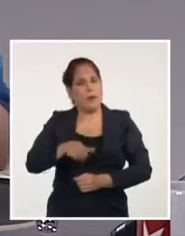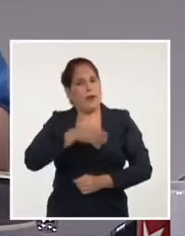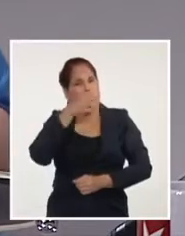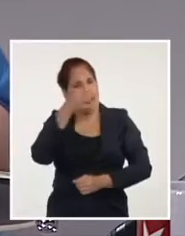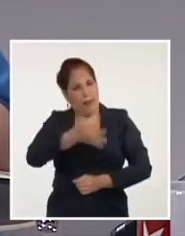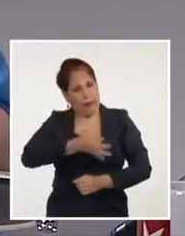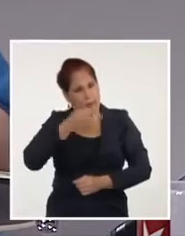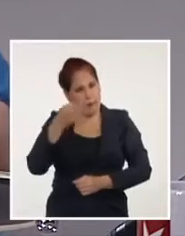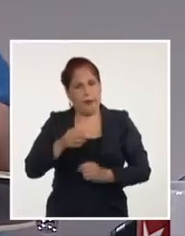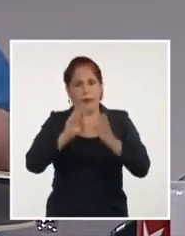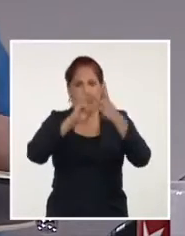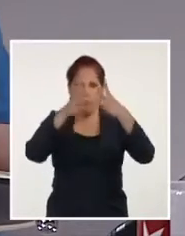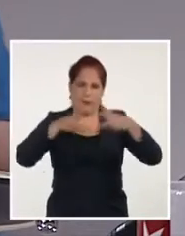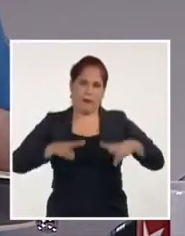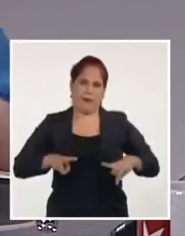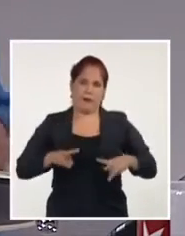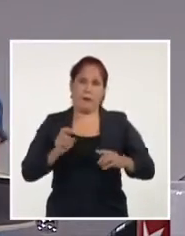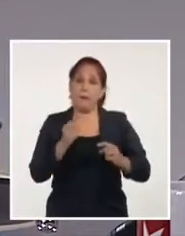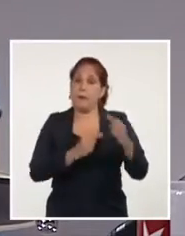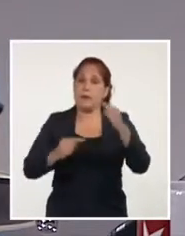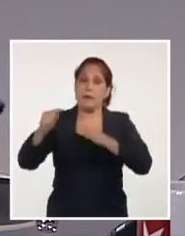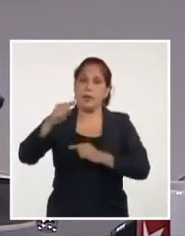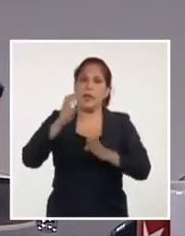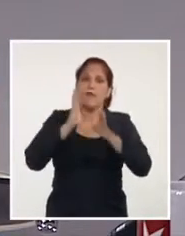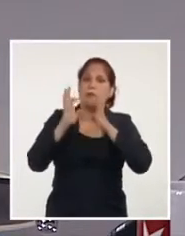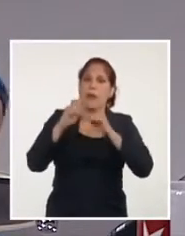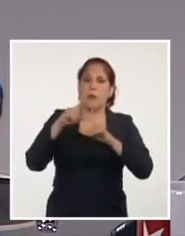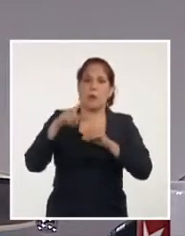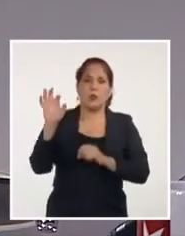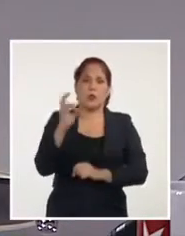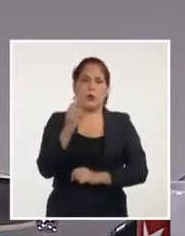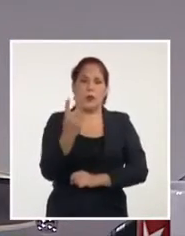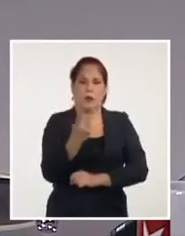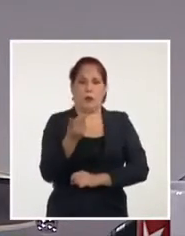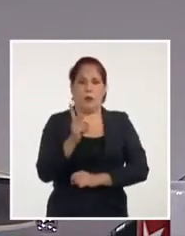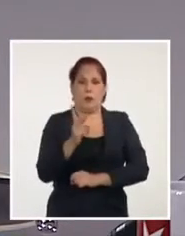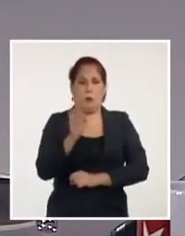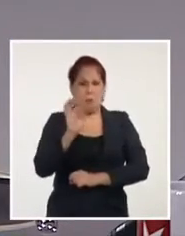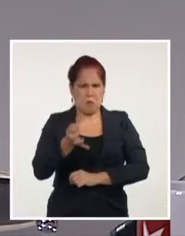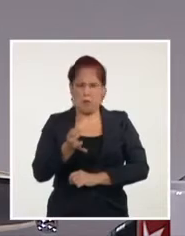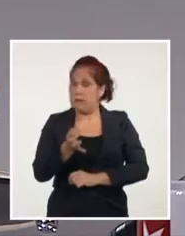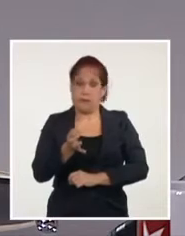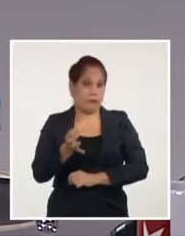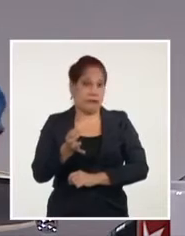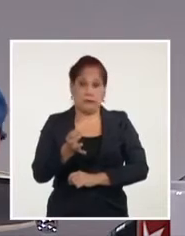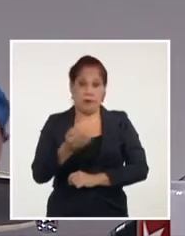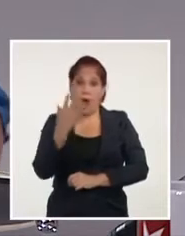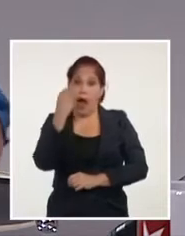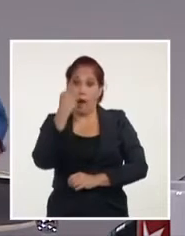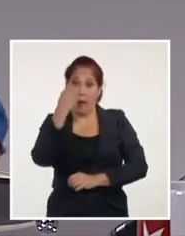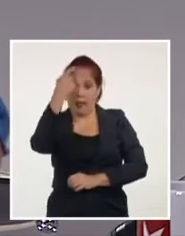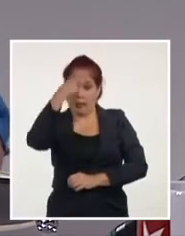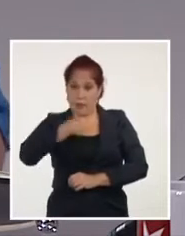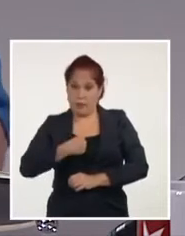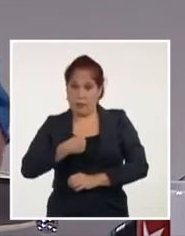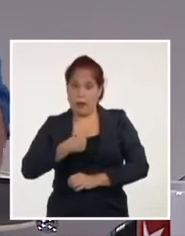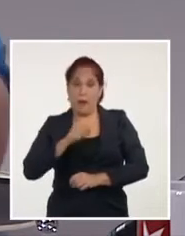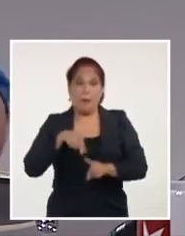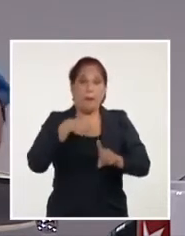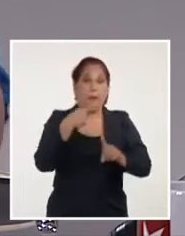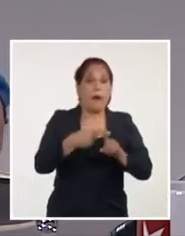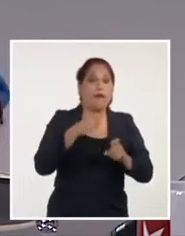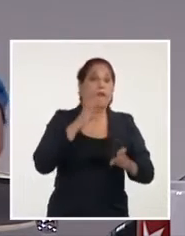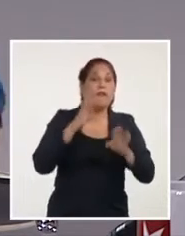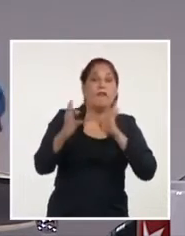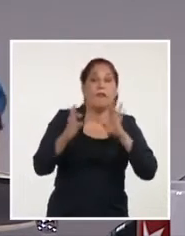en las redes sociales, particularmente en Facebook y en Twitter. No son lo mismo. Facebook es un canal